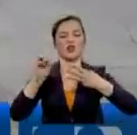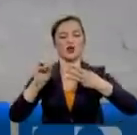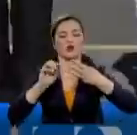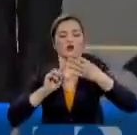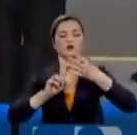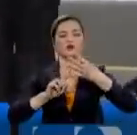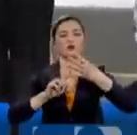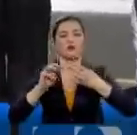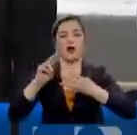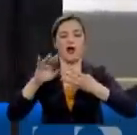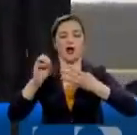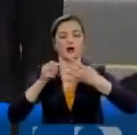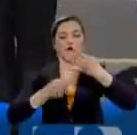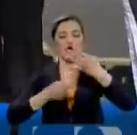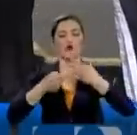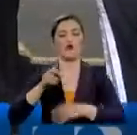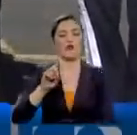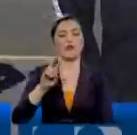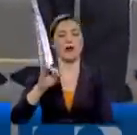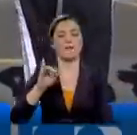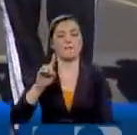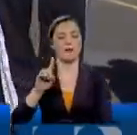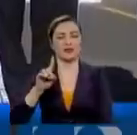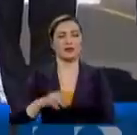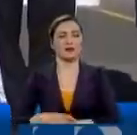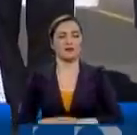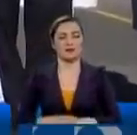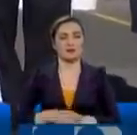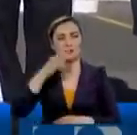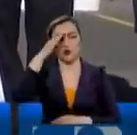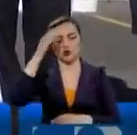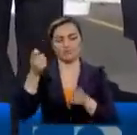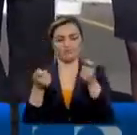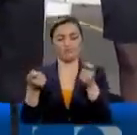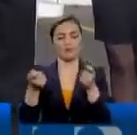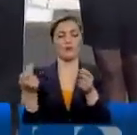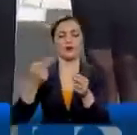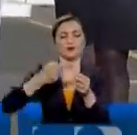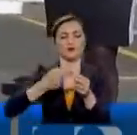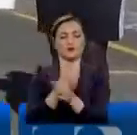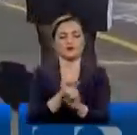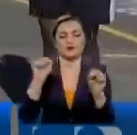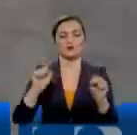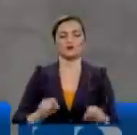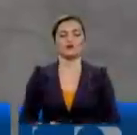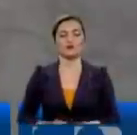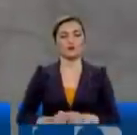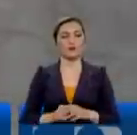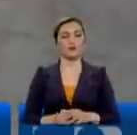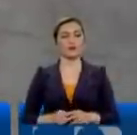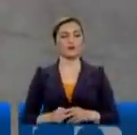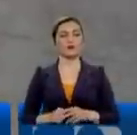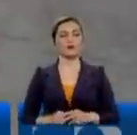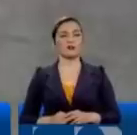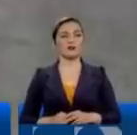David Reynoso y Luis Alfredo Castillo, agentes metropolitanos de control que participaron en esta noble acción. Juan Manuel